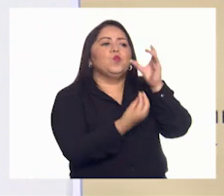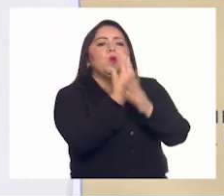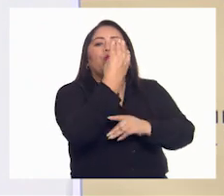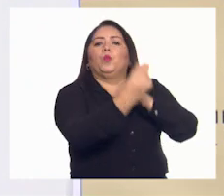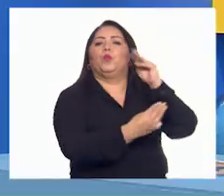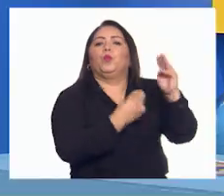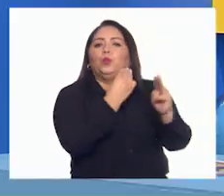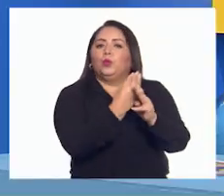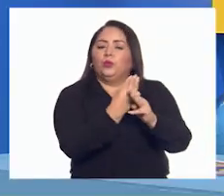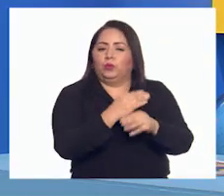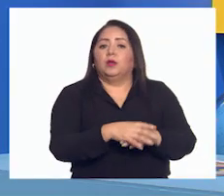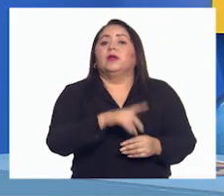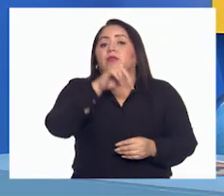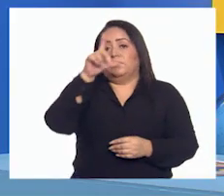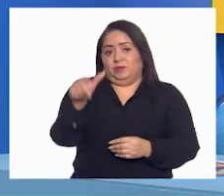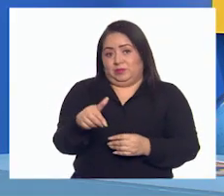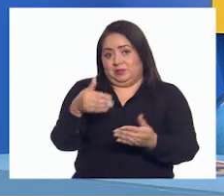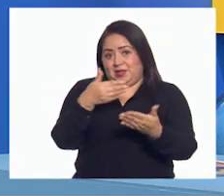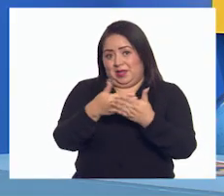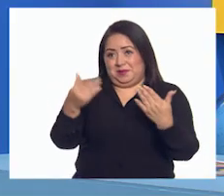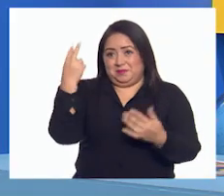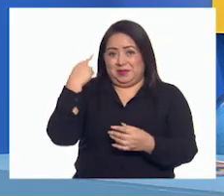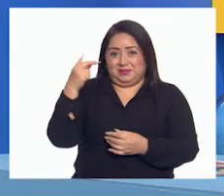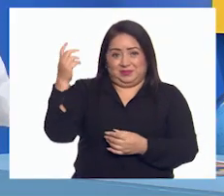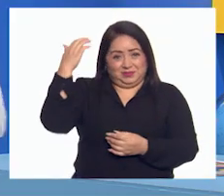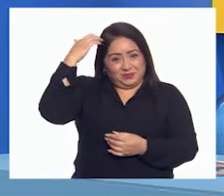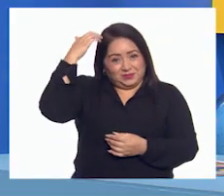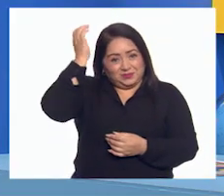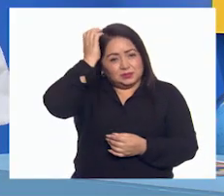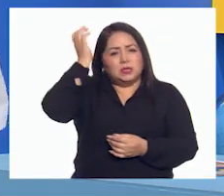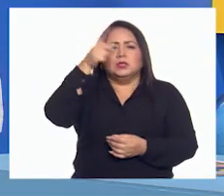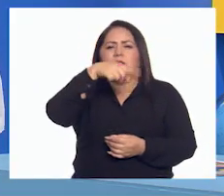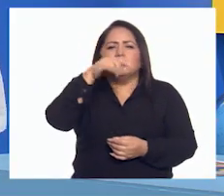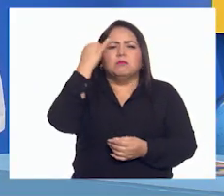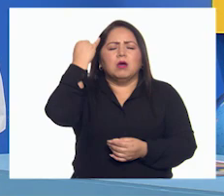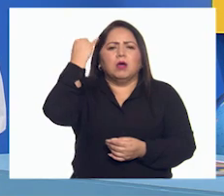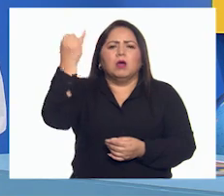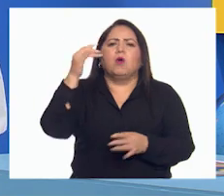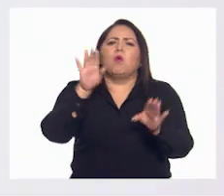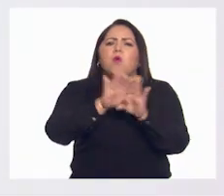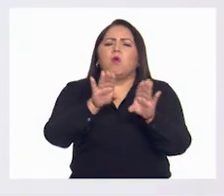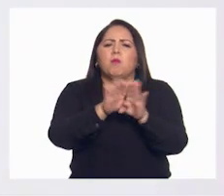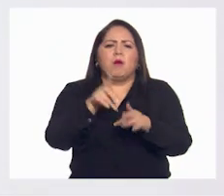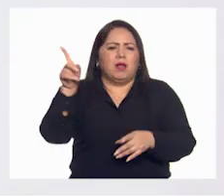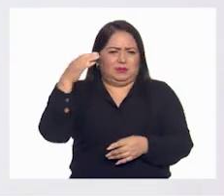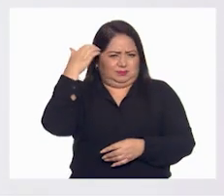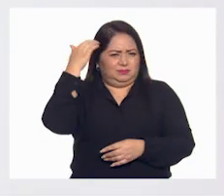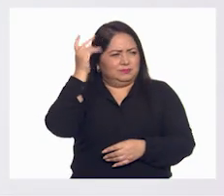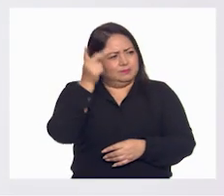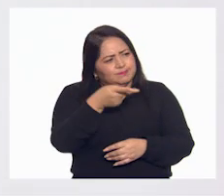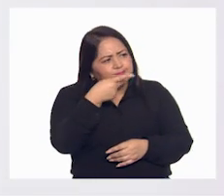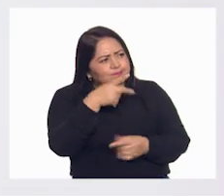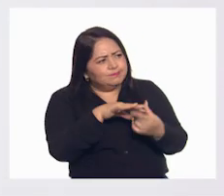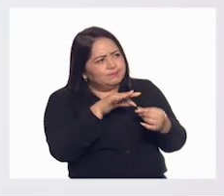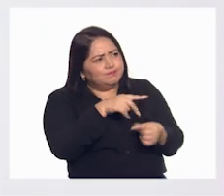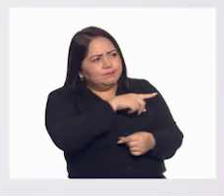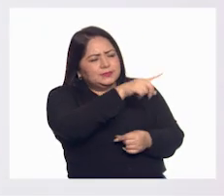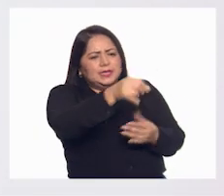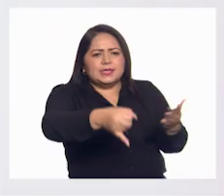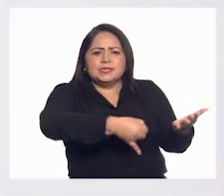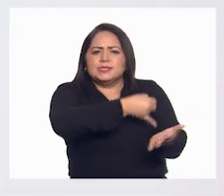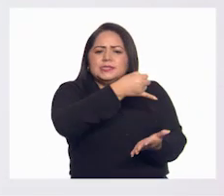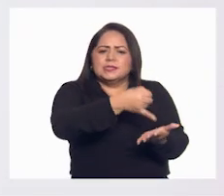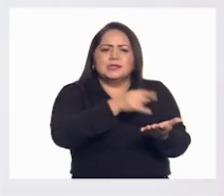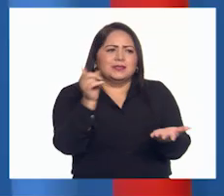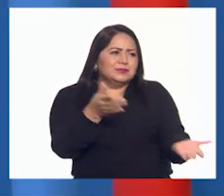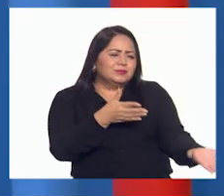mundo. Y regresando a los viajes de Colón, ¿se imaginan cómo describió Cristóbal Colón aquellas islas a las